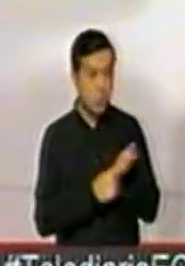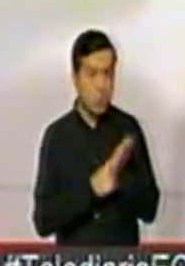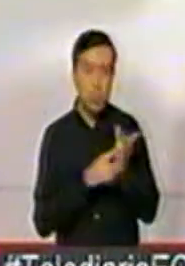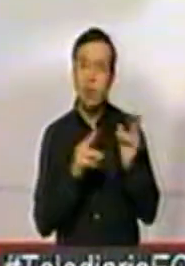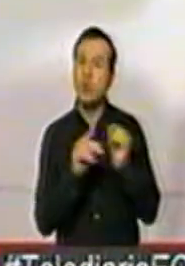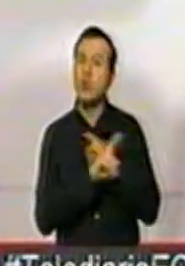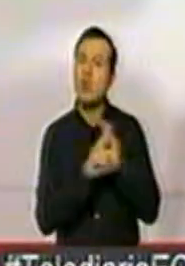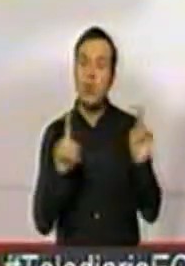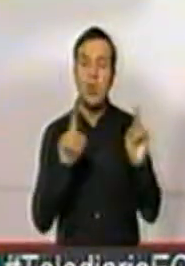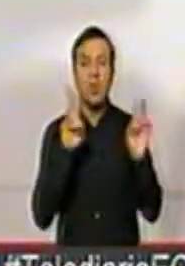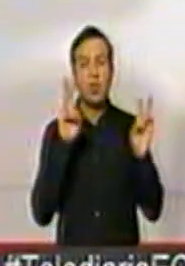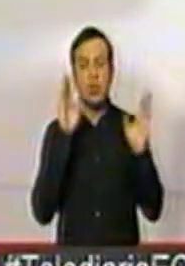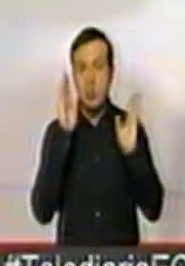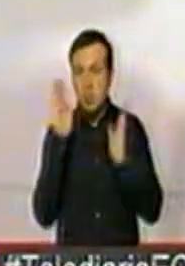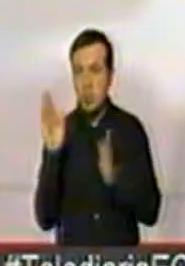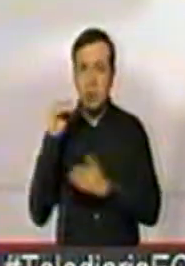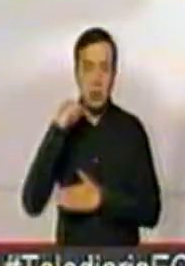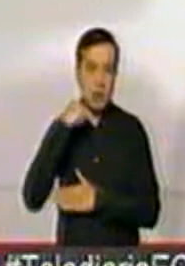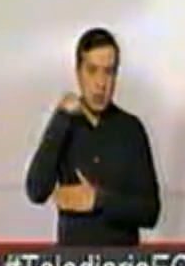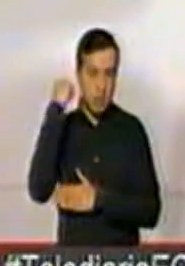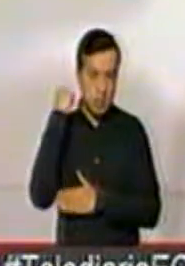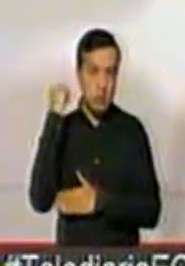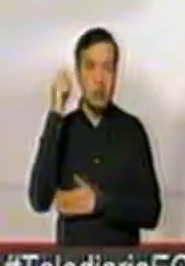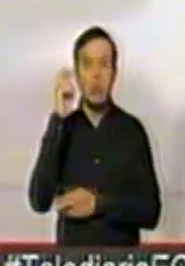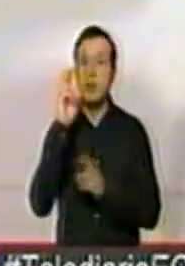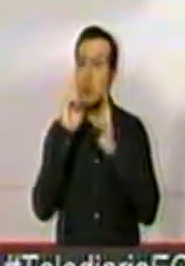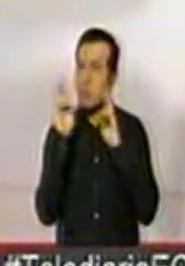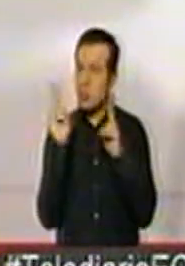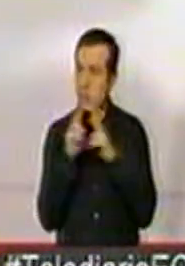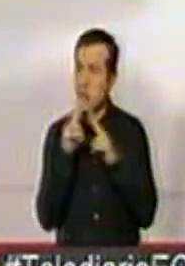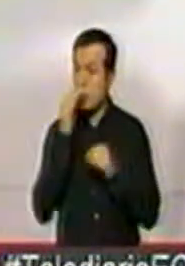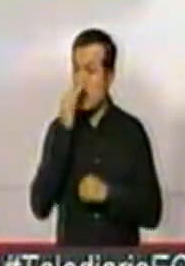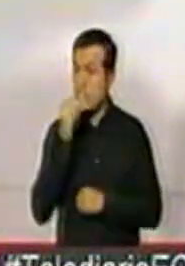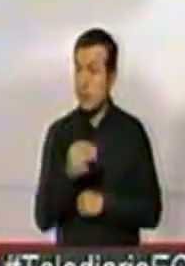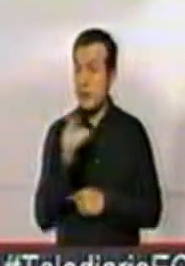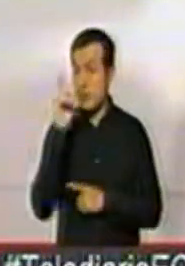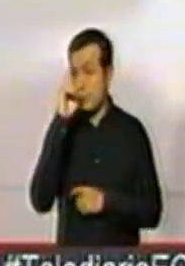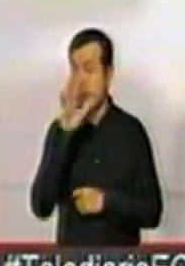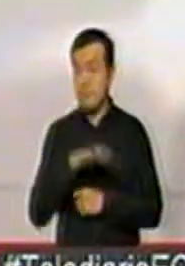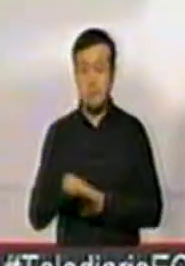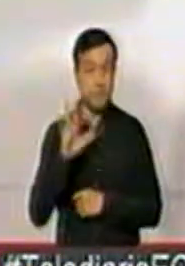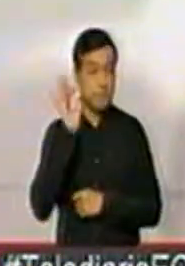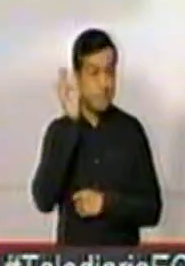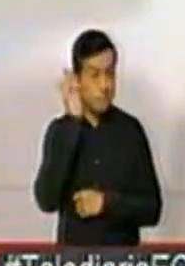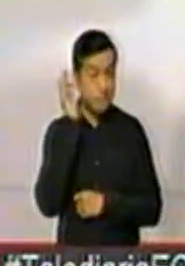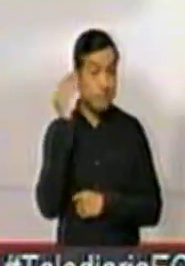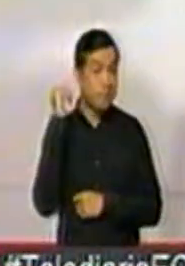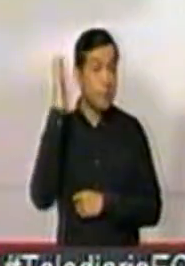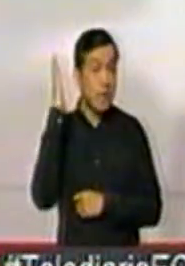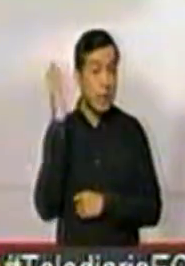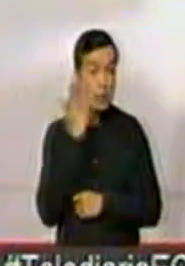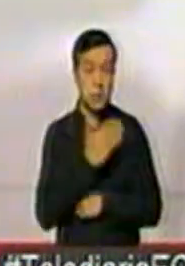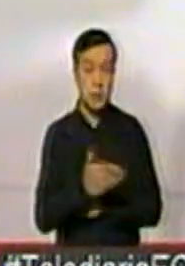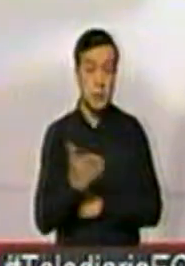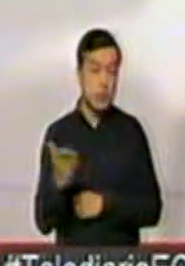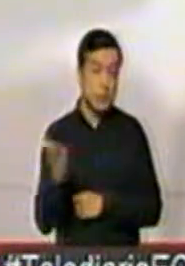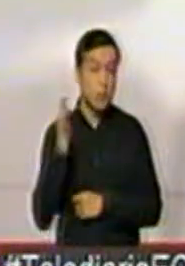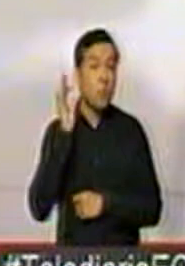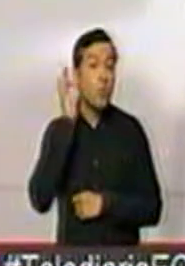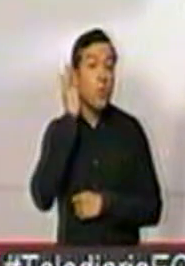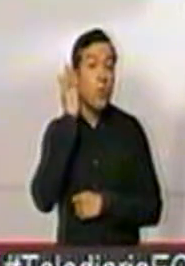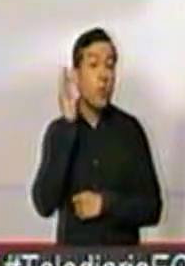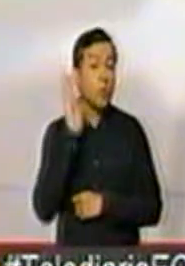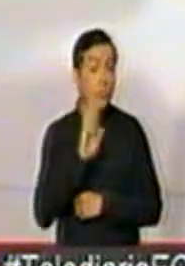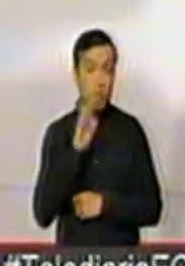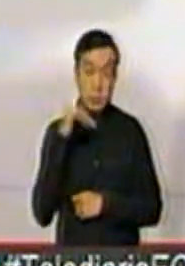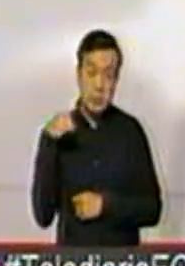sino por el asunto netamente de derechos. Hay que reconocer una realidad muy difícil para las mujeres, sobre todo para aquellas mujeres que son